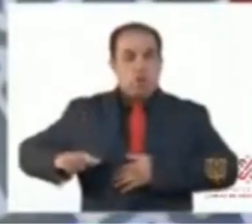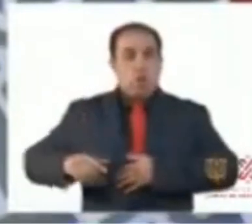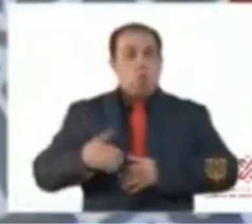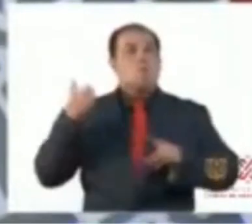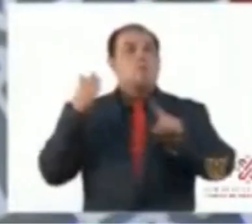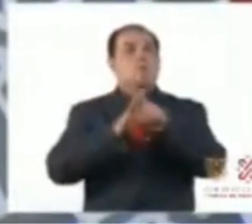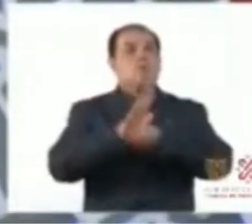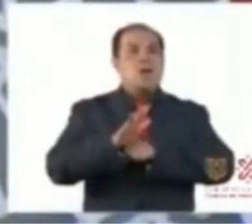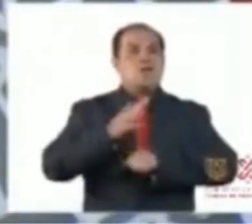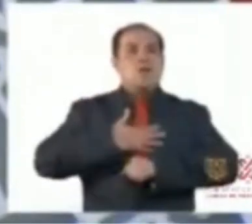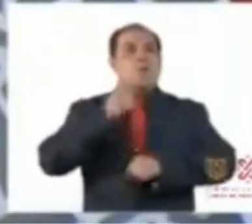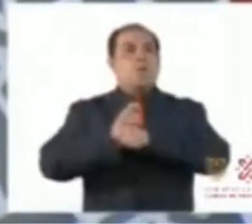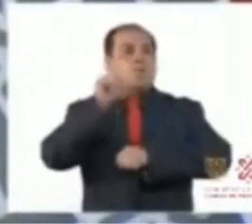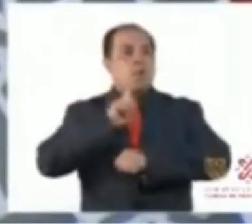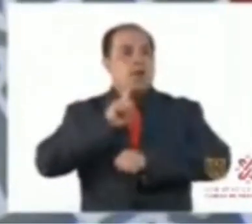nación